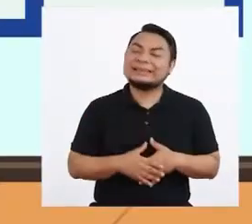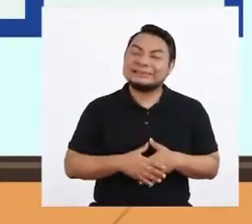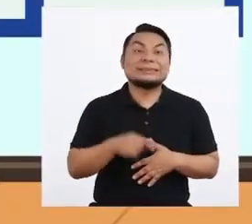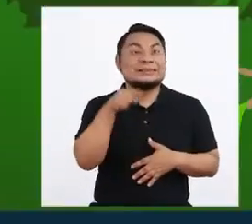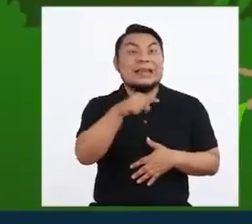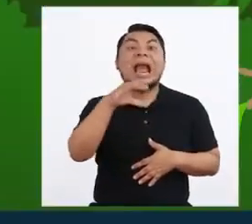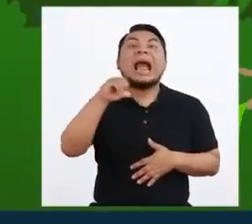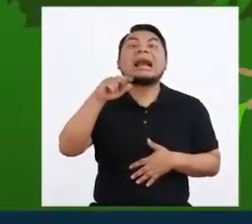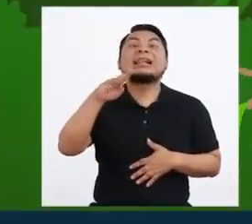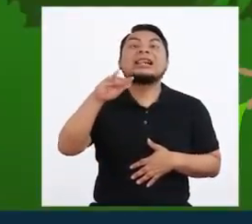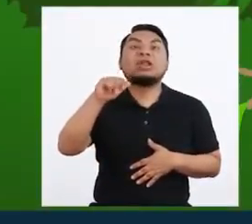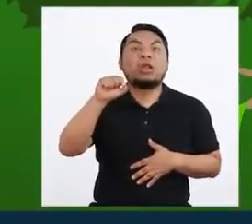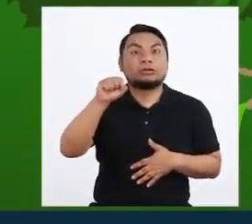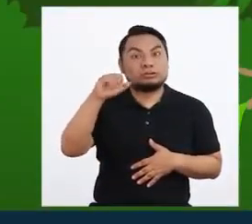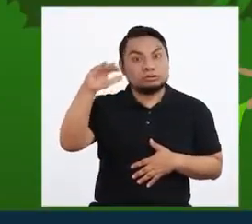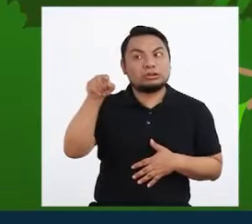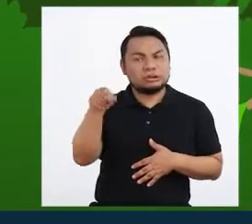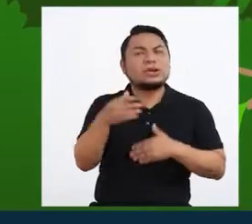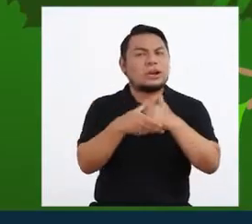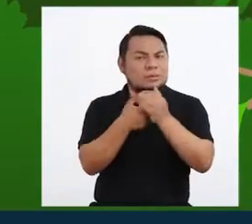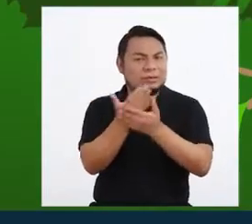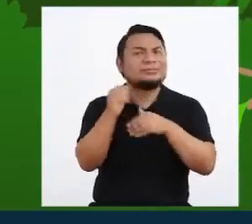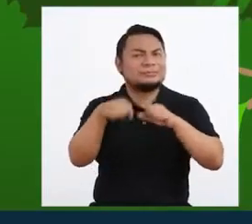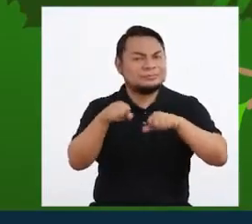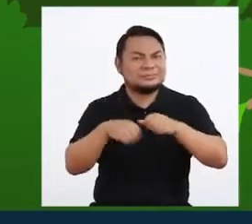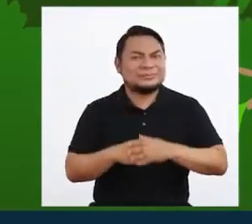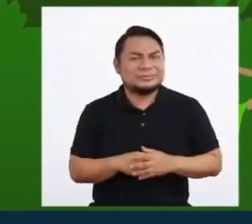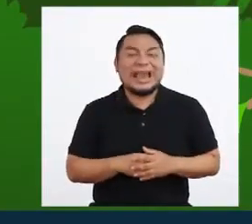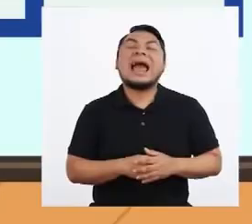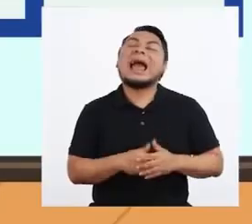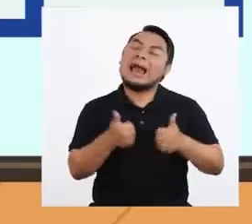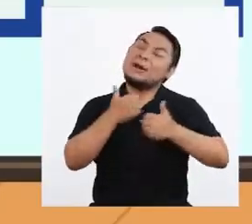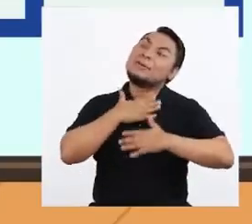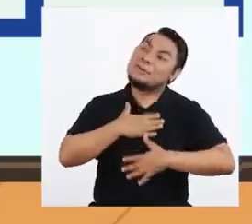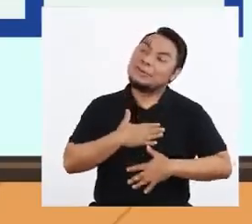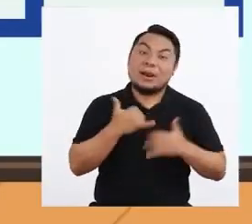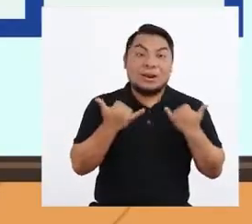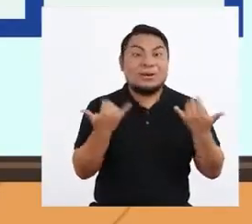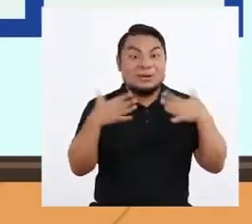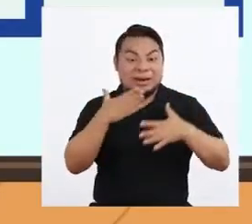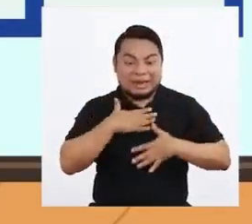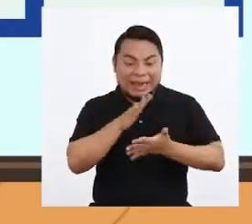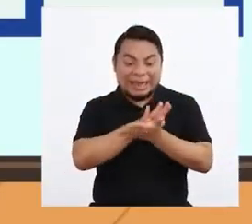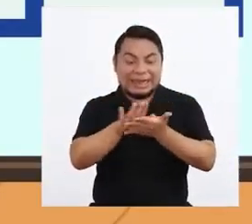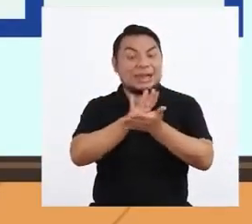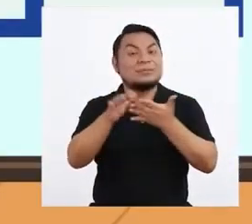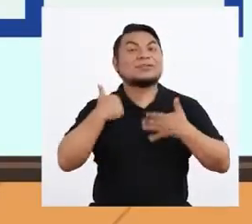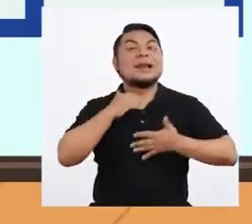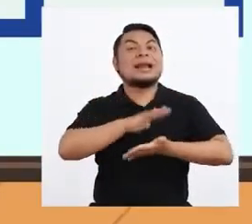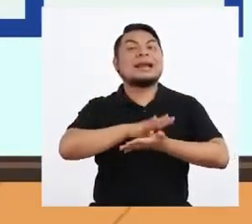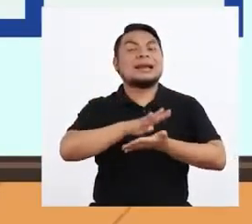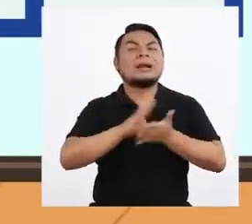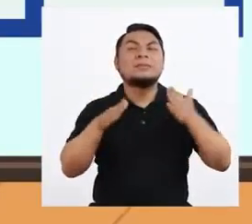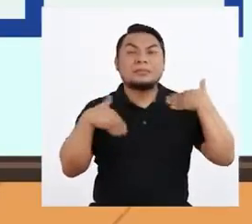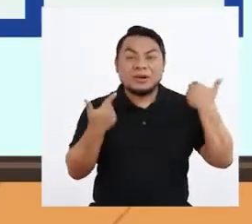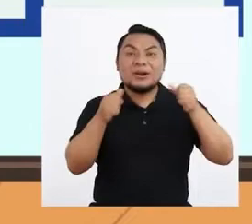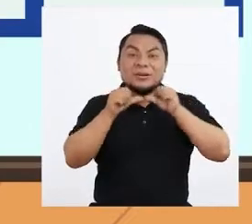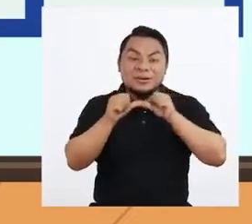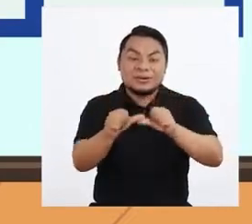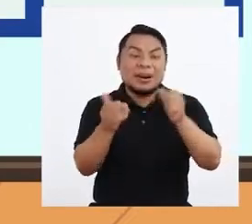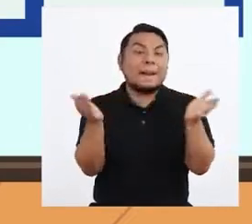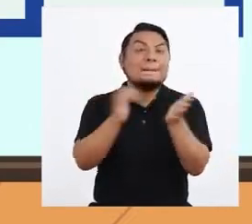¡Listo! Carlitos sí se lavó las manos. ¡Ay, qué bueno! Ahora que estoy limpio y